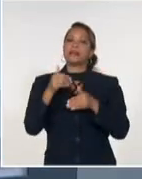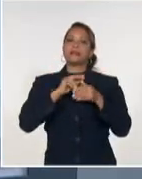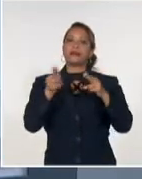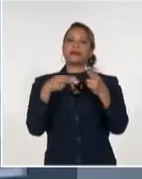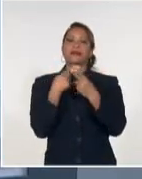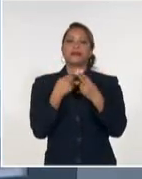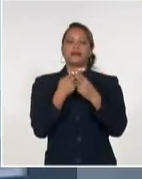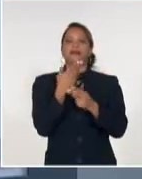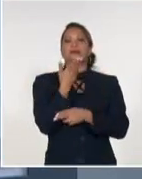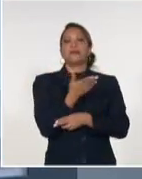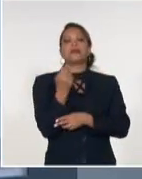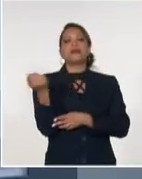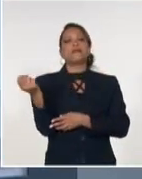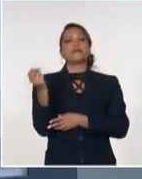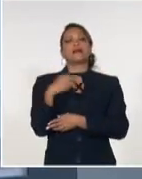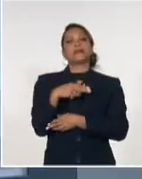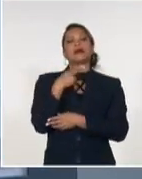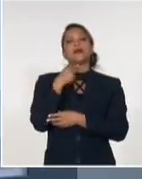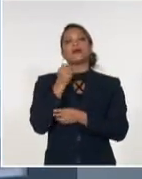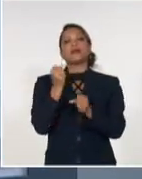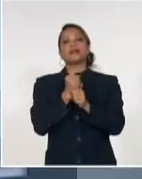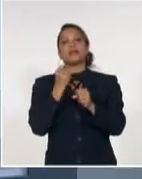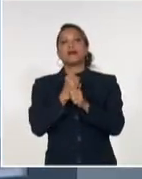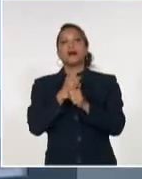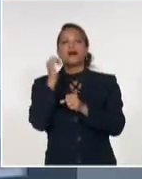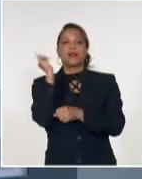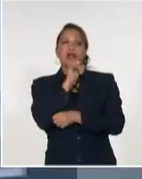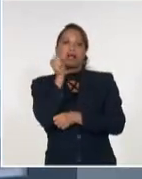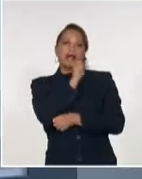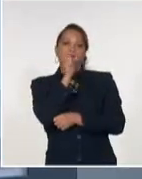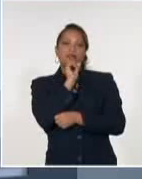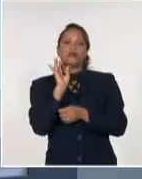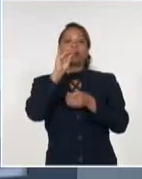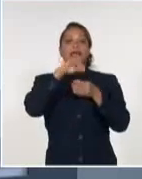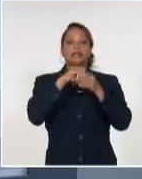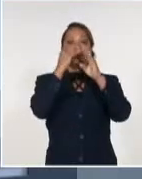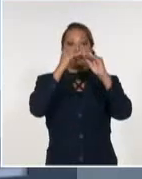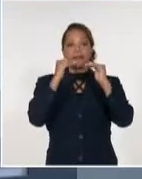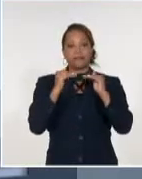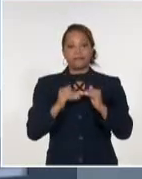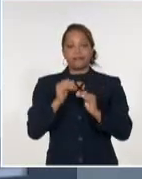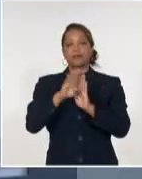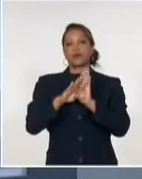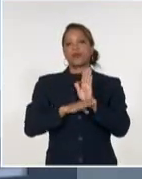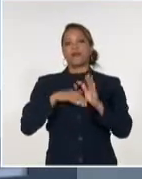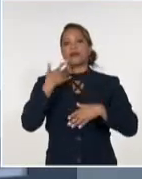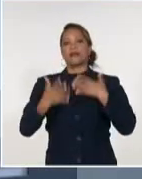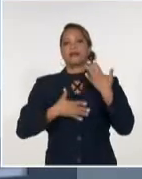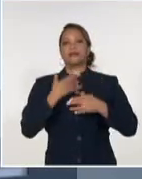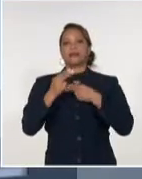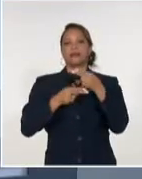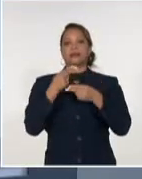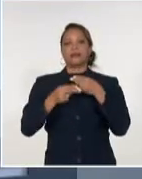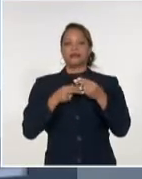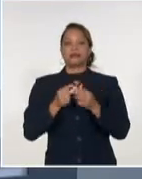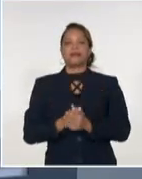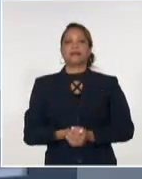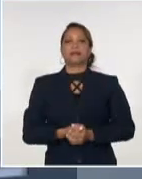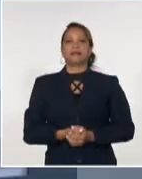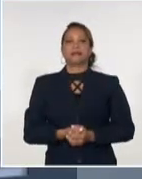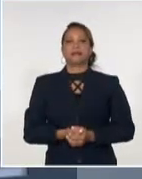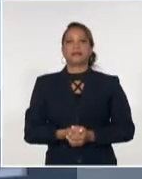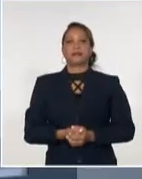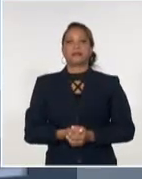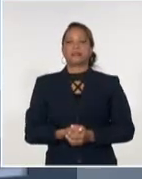han mandado sus obras en soporte digital para que se integren también a este amplio programa de actividades que se estará desarrollando. Te decía,